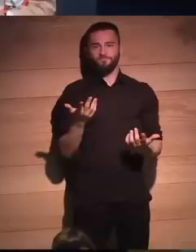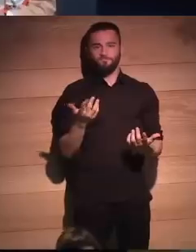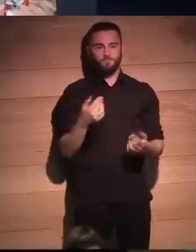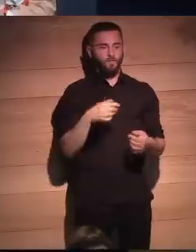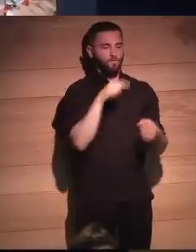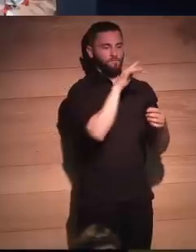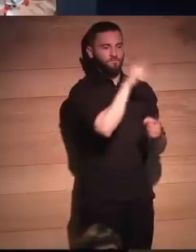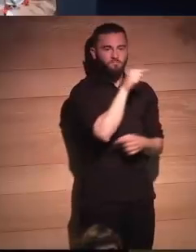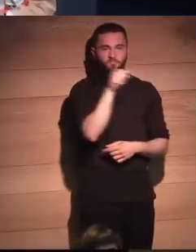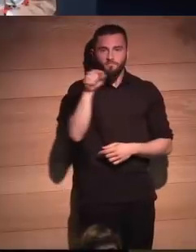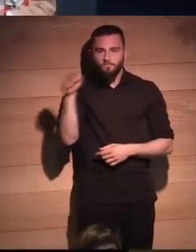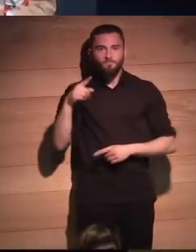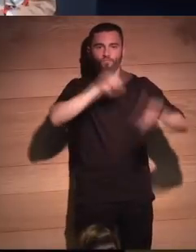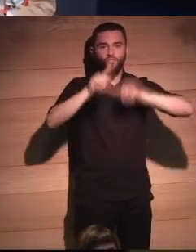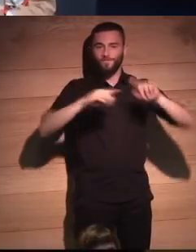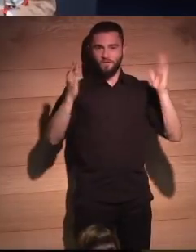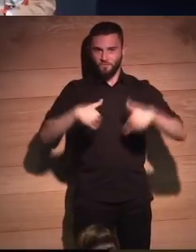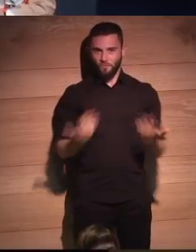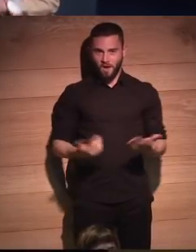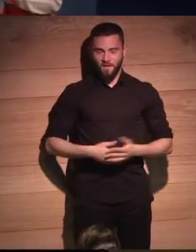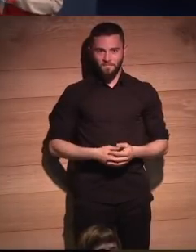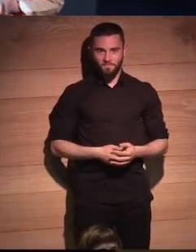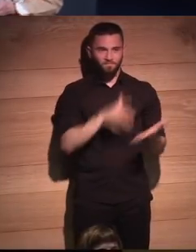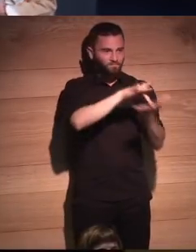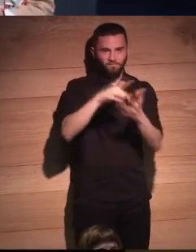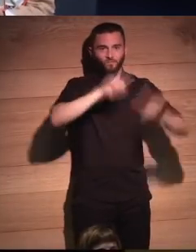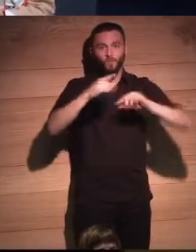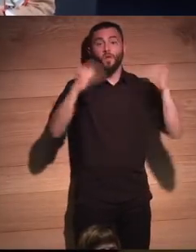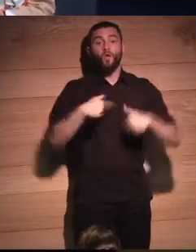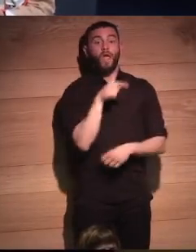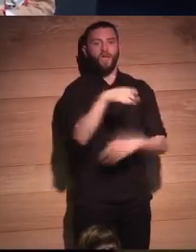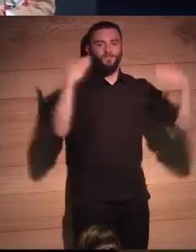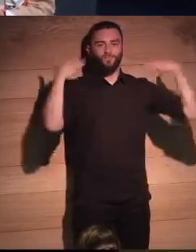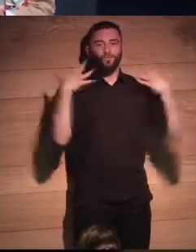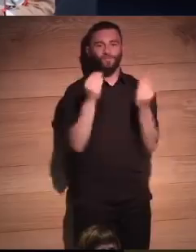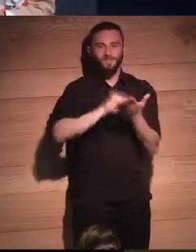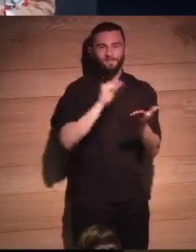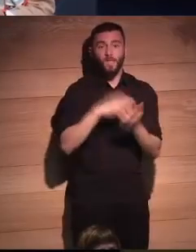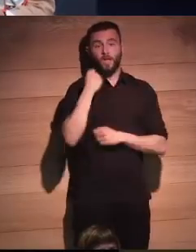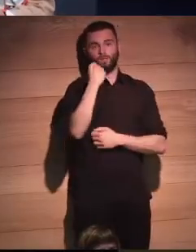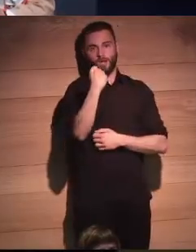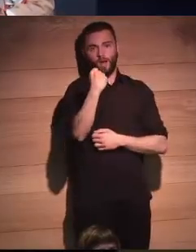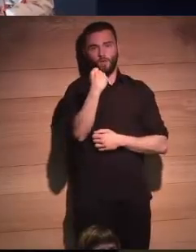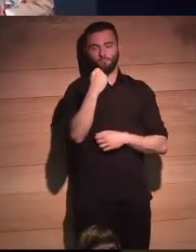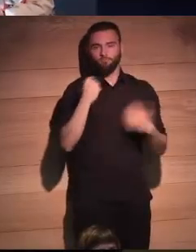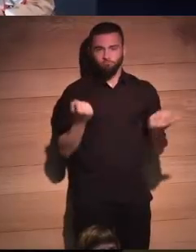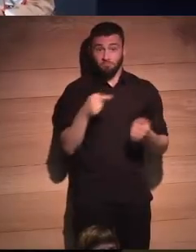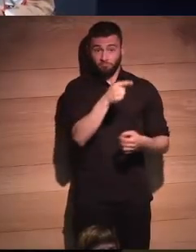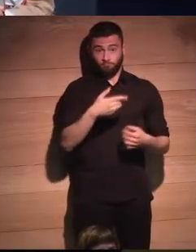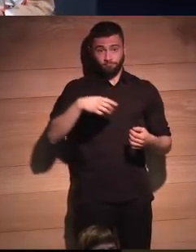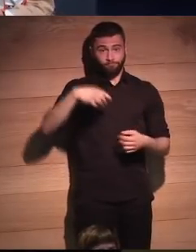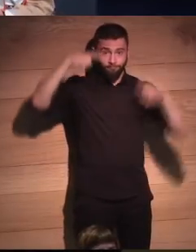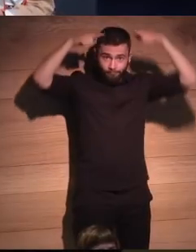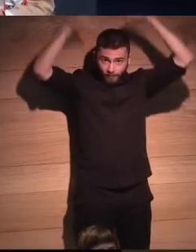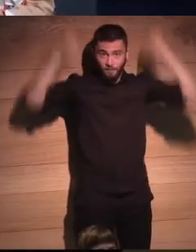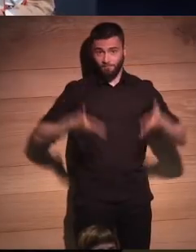problema. Él se ha ocupado muchísimas veces de los superhéroes y le encanta Batman como